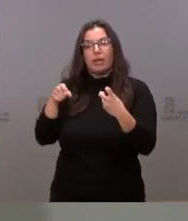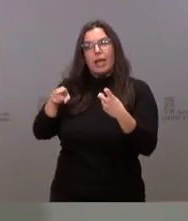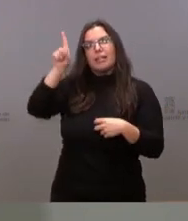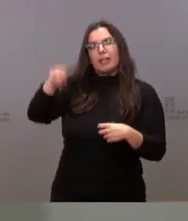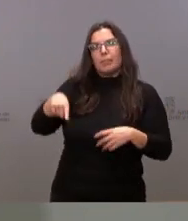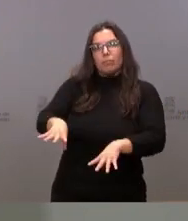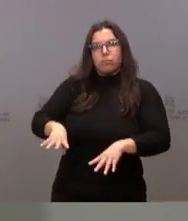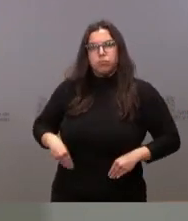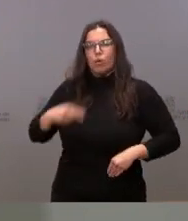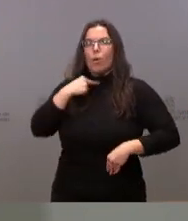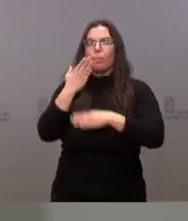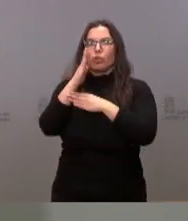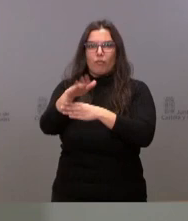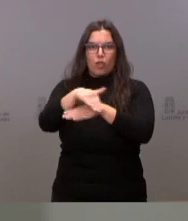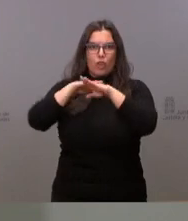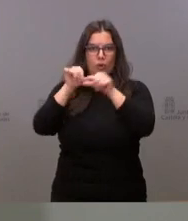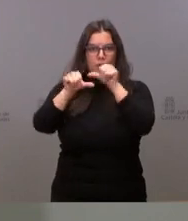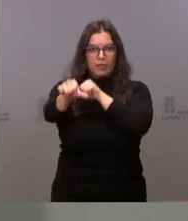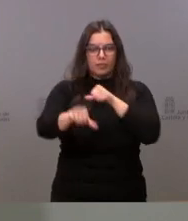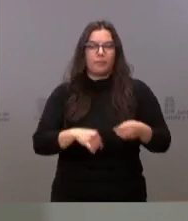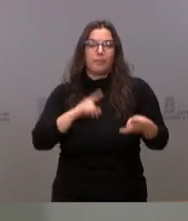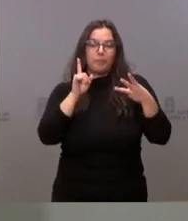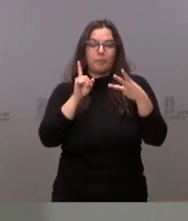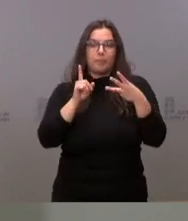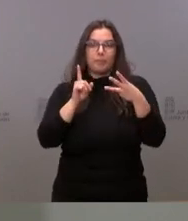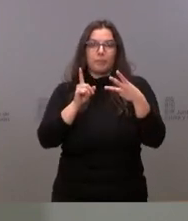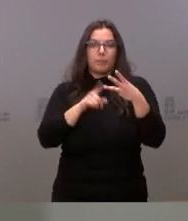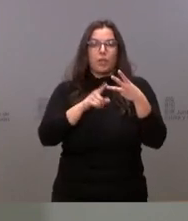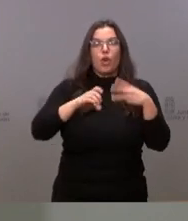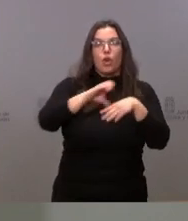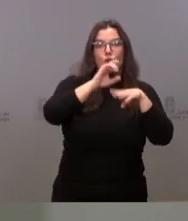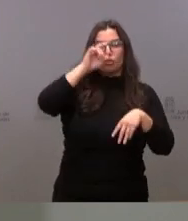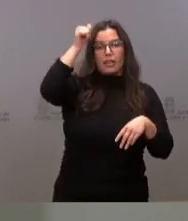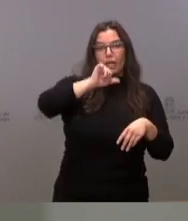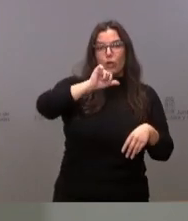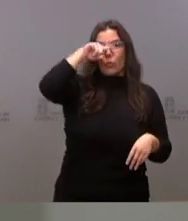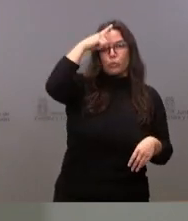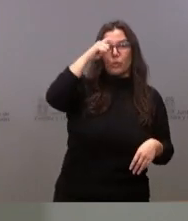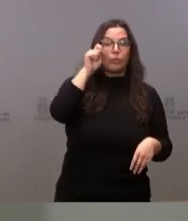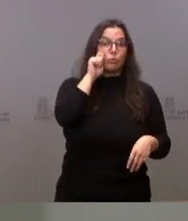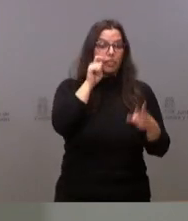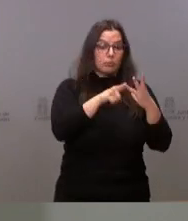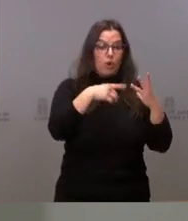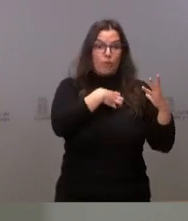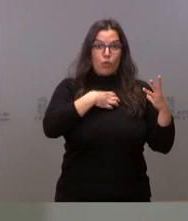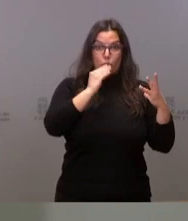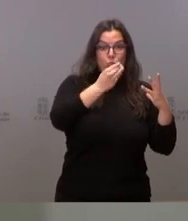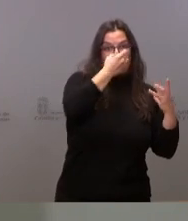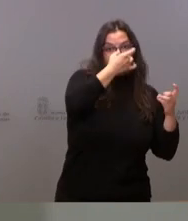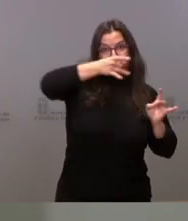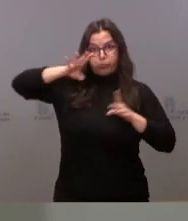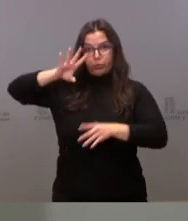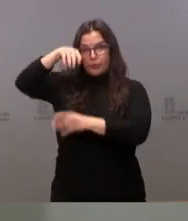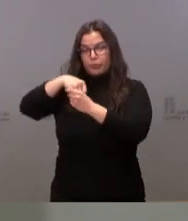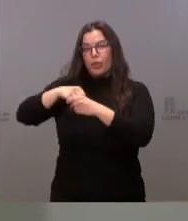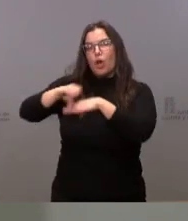la portavocía del Gobierno, del consejero de Cultura y Turismo, que sus funciones serán asumidas por